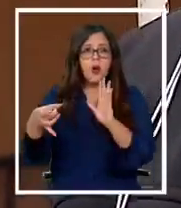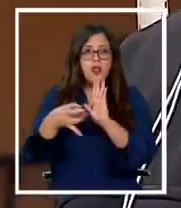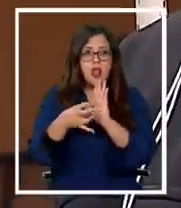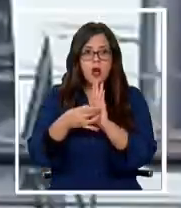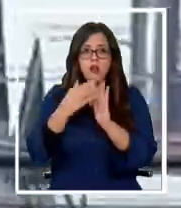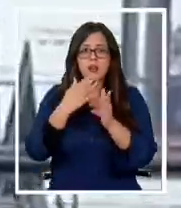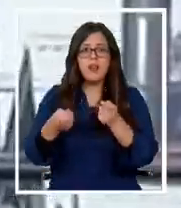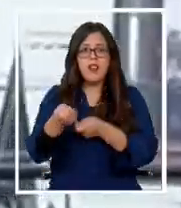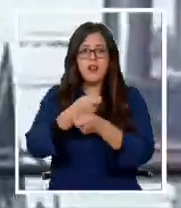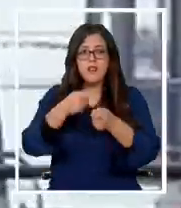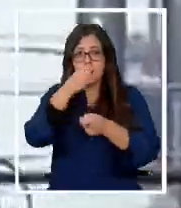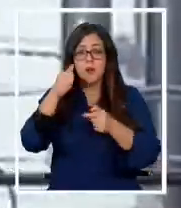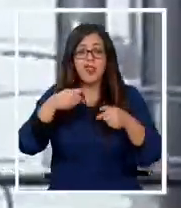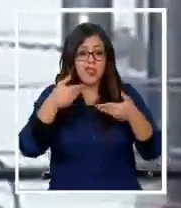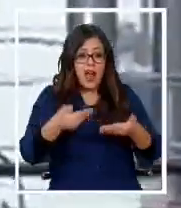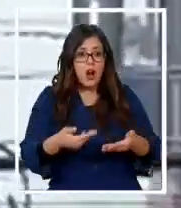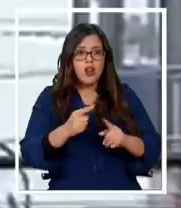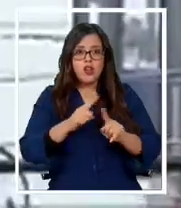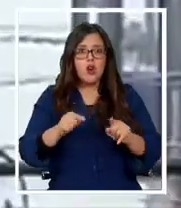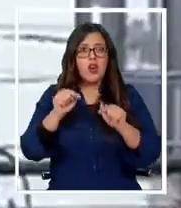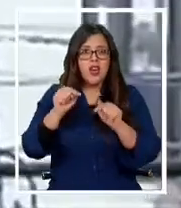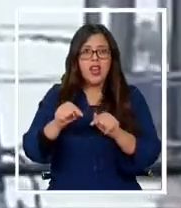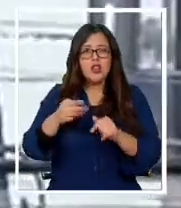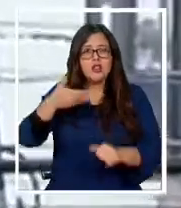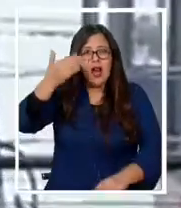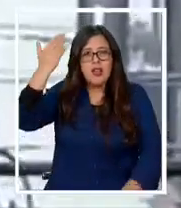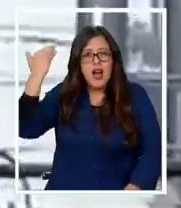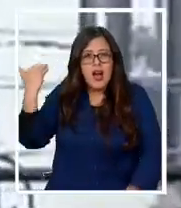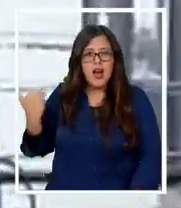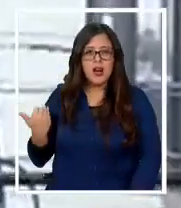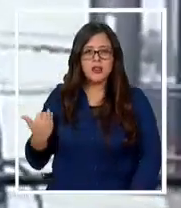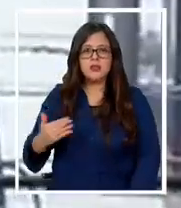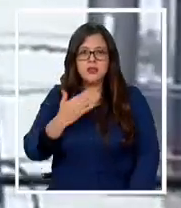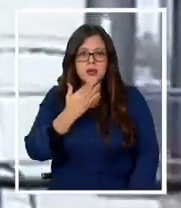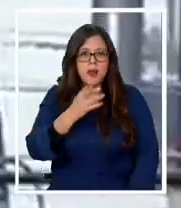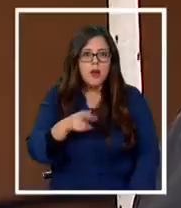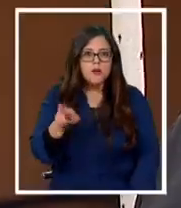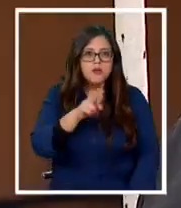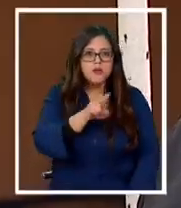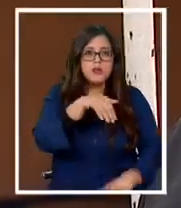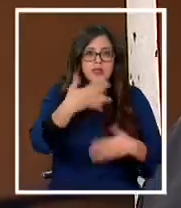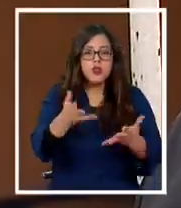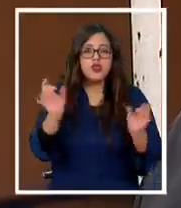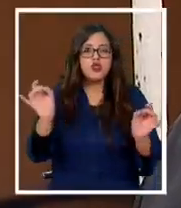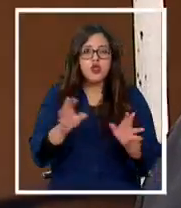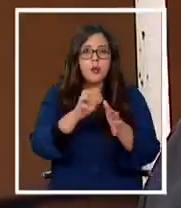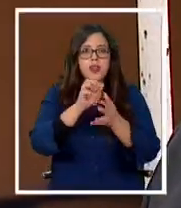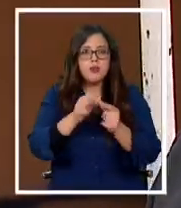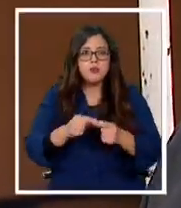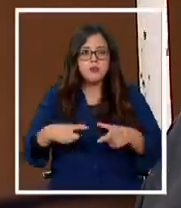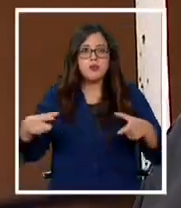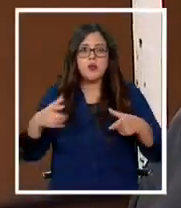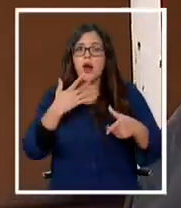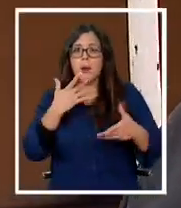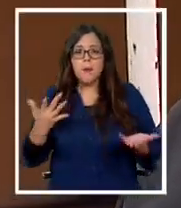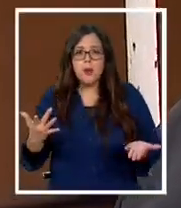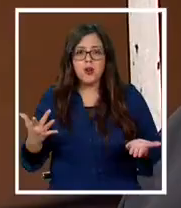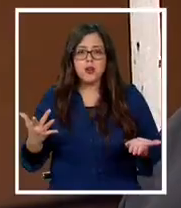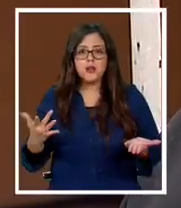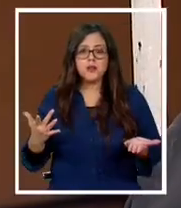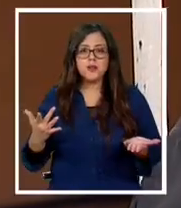el tráfico. Esto no es de ahora, esto es un arrastre de años, que ahora se acrecentó porque justamente han